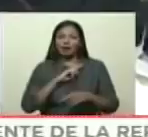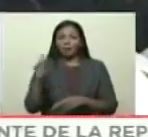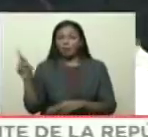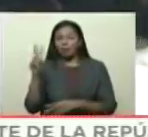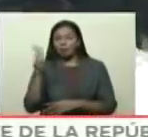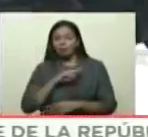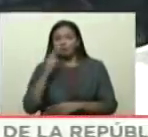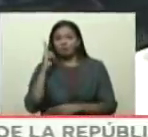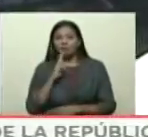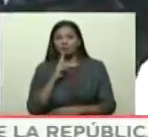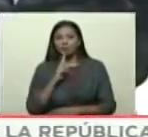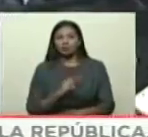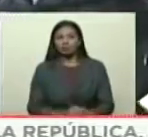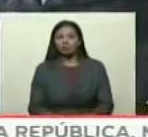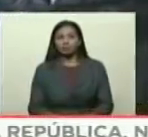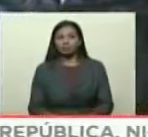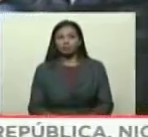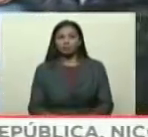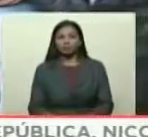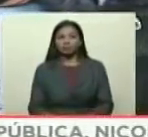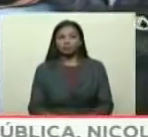República Bolivariana.